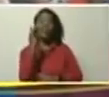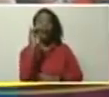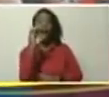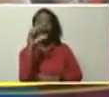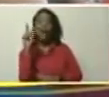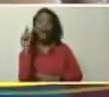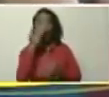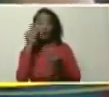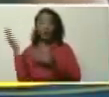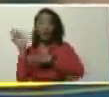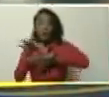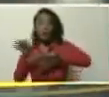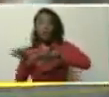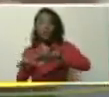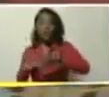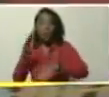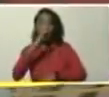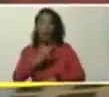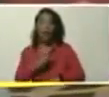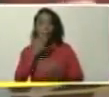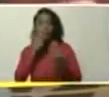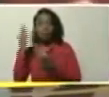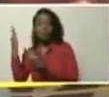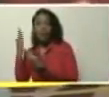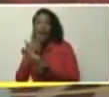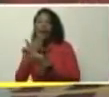por aquí, del municipio de Barinas, gracias, Rafael,